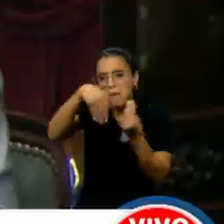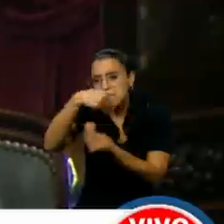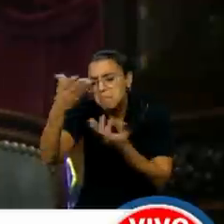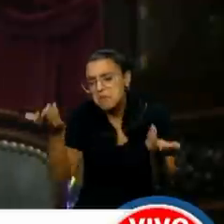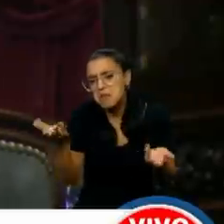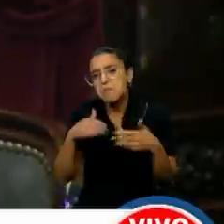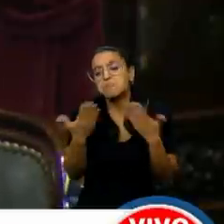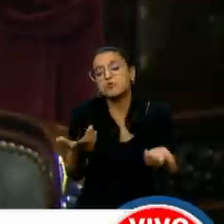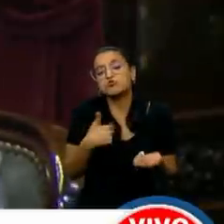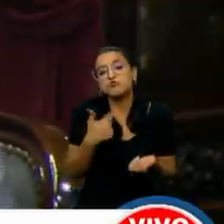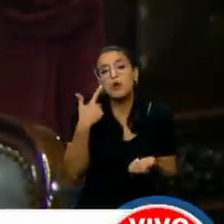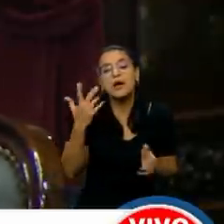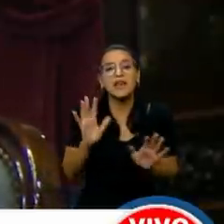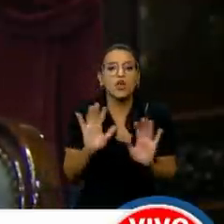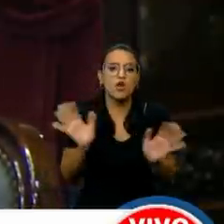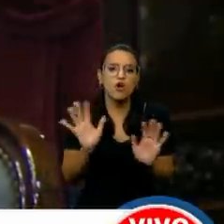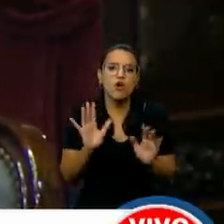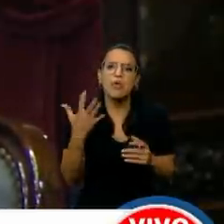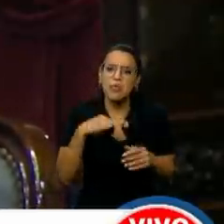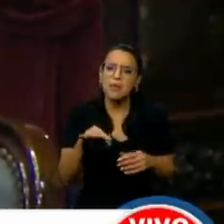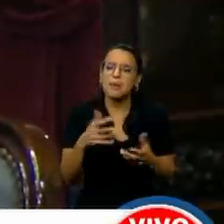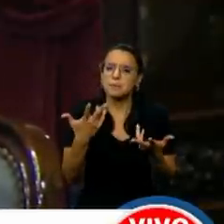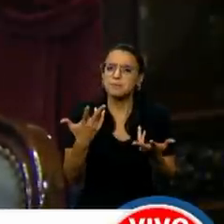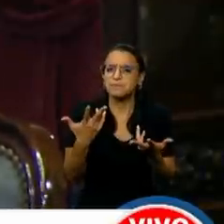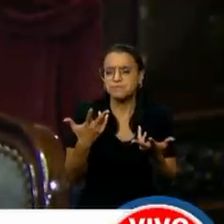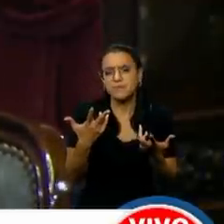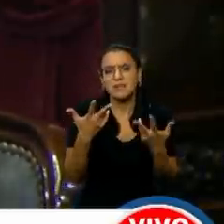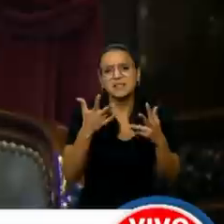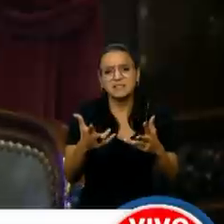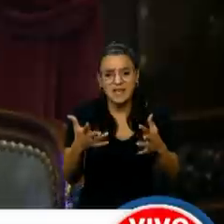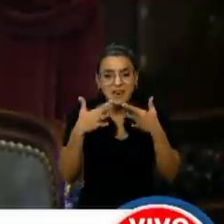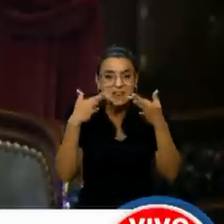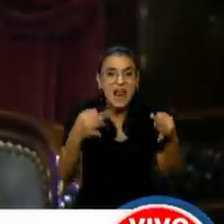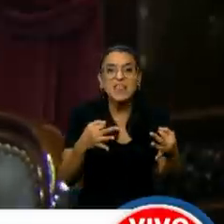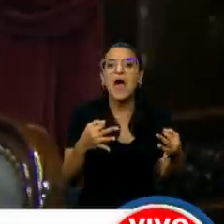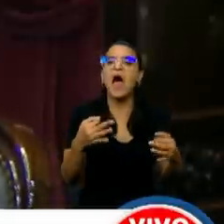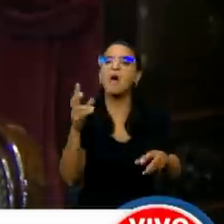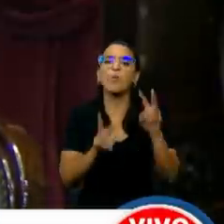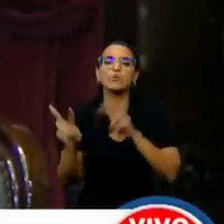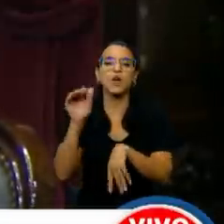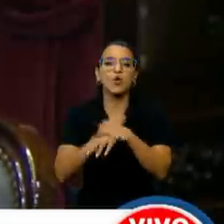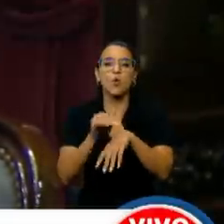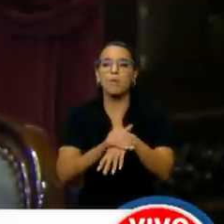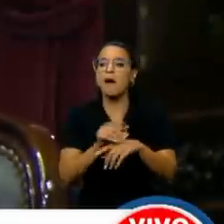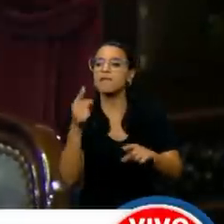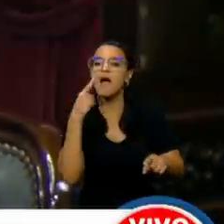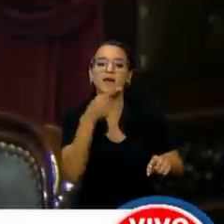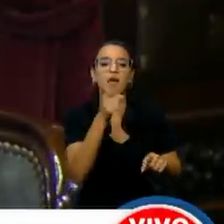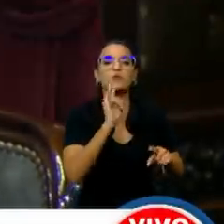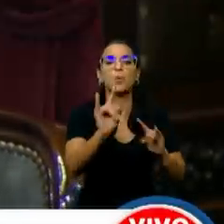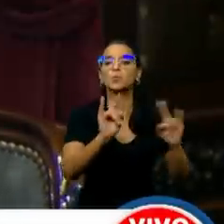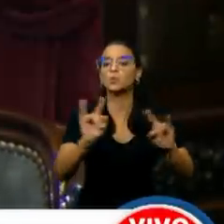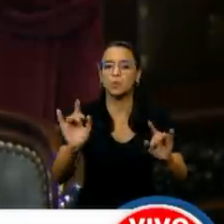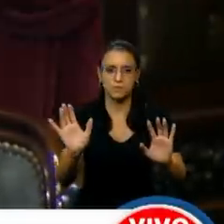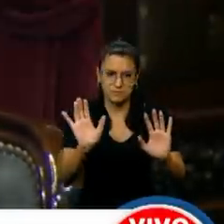pues yo creo que hay que ser obstinado para negar una realidad buscando culpables siempre el otro lado de la vereda sea